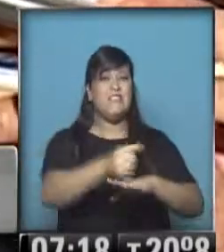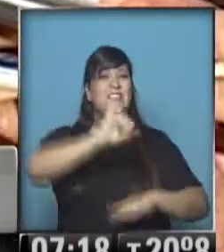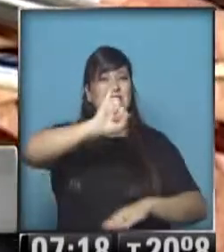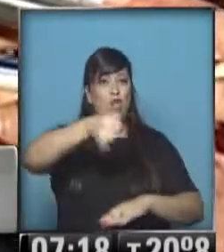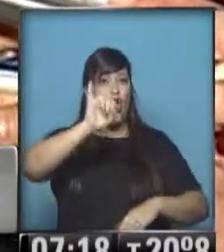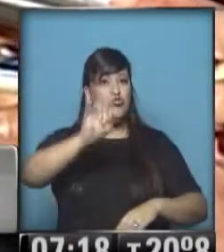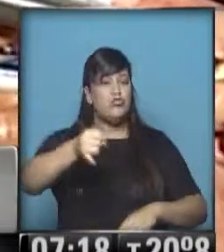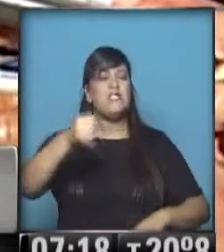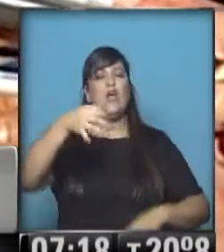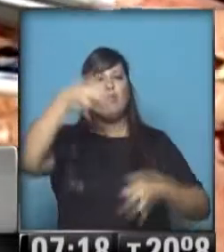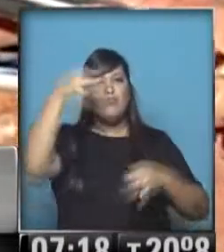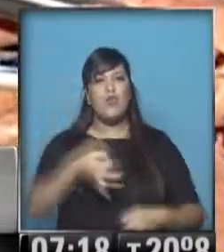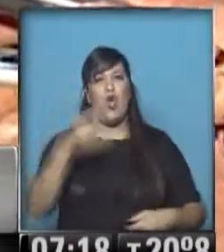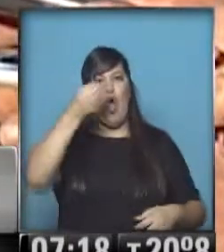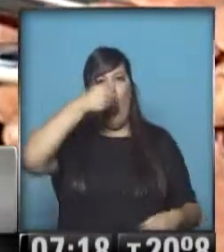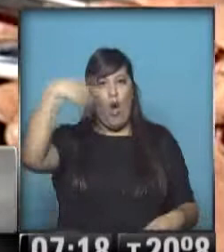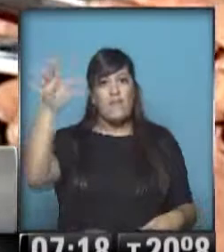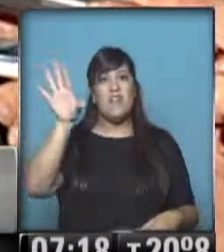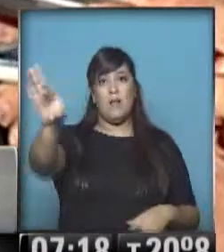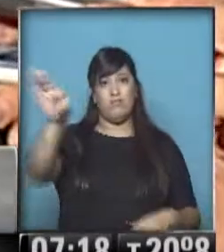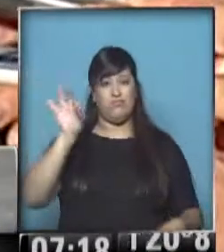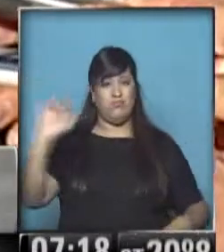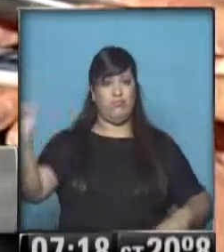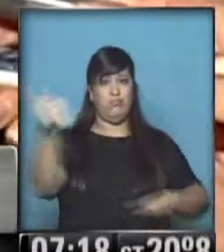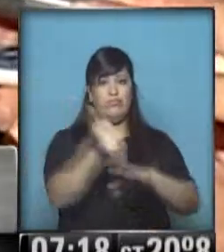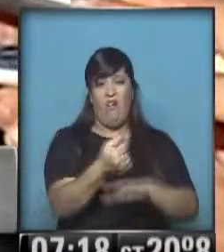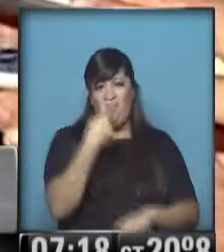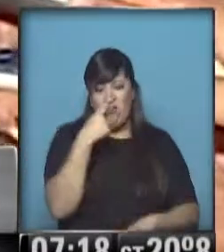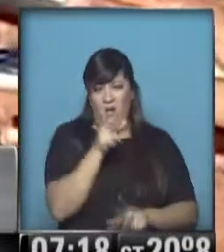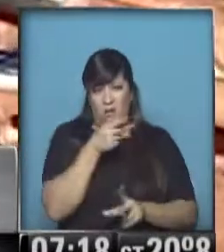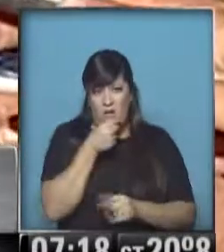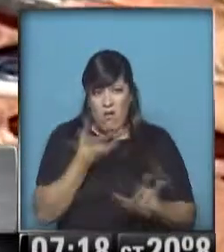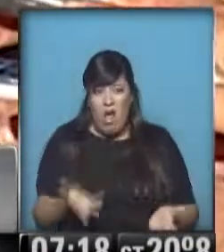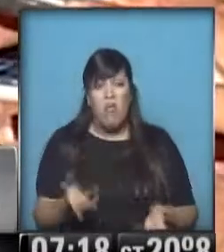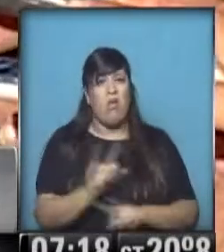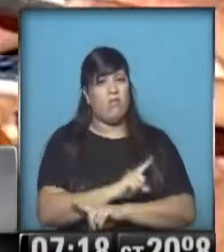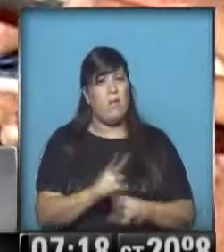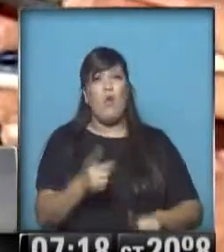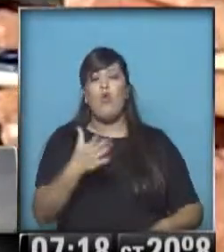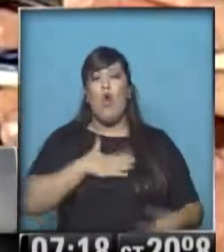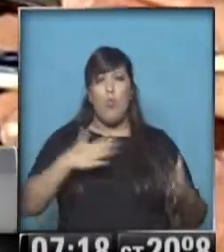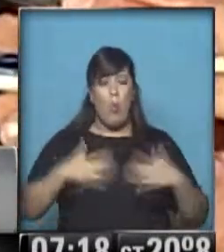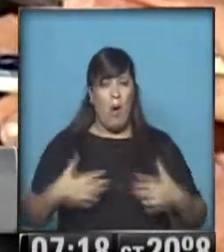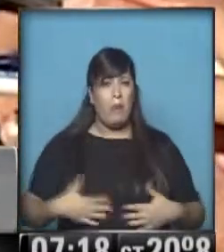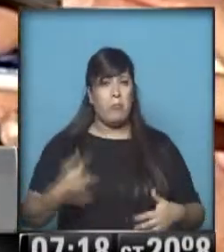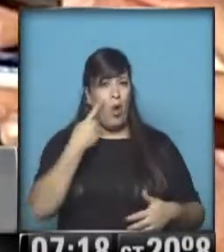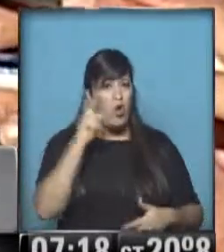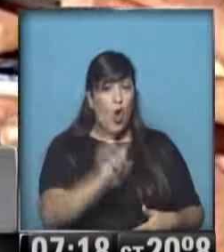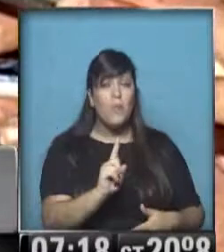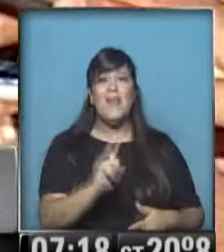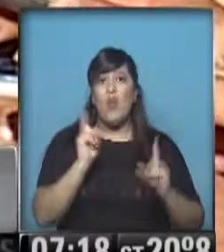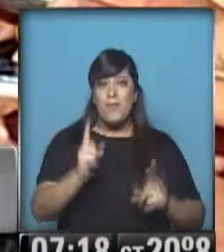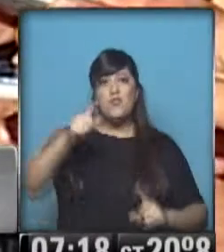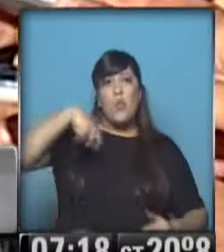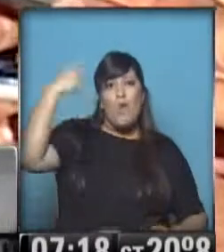perito oficial designado a tal efecto, cosa que no ha sucedido en ninguno de estos casos. No han visto el cadáver, han trabajado con fotos y videos, lo dicen ellos